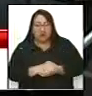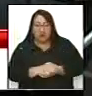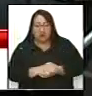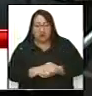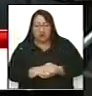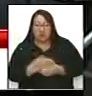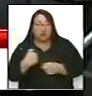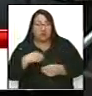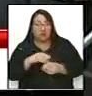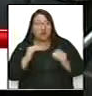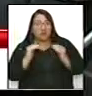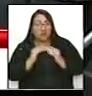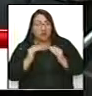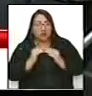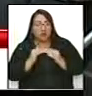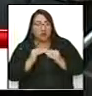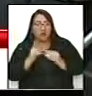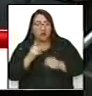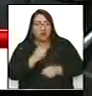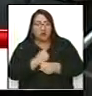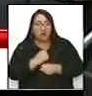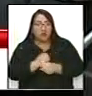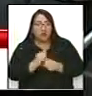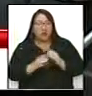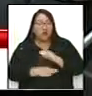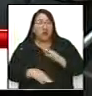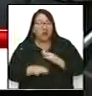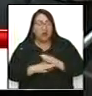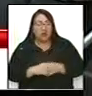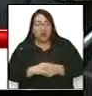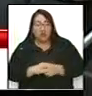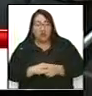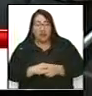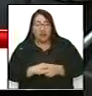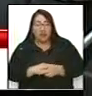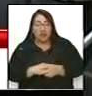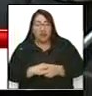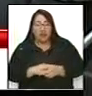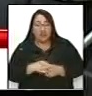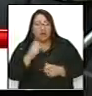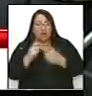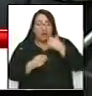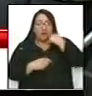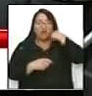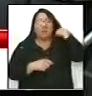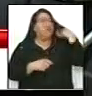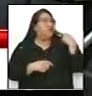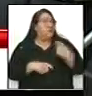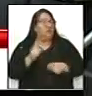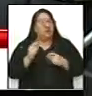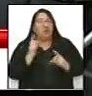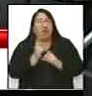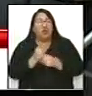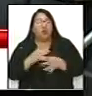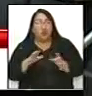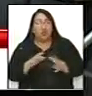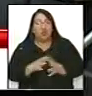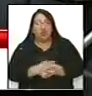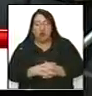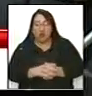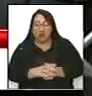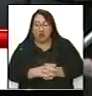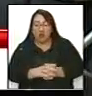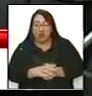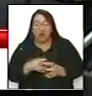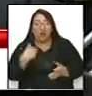que somos iguales en una función básica y elemental. Somos seres humanos, ante lo cual